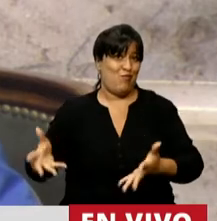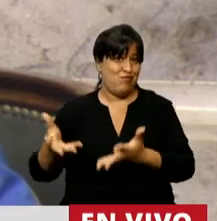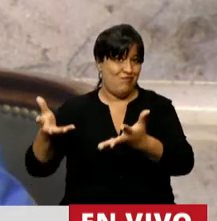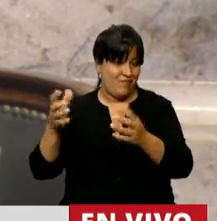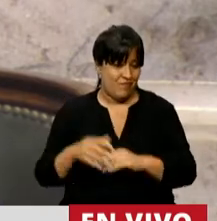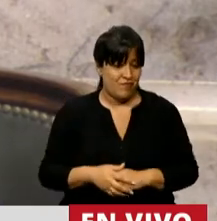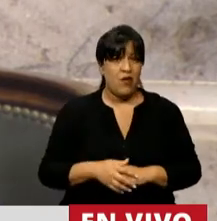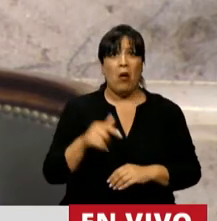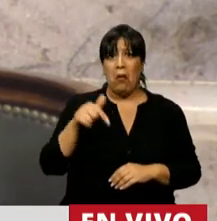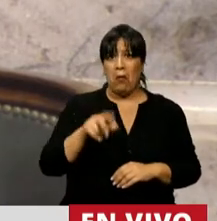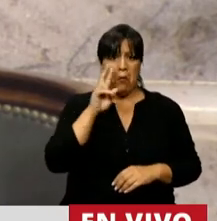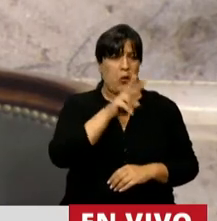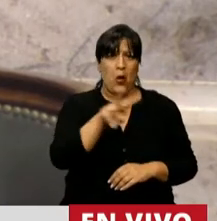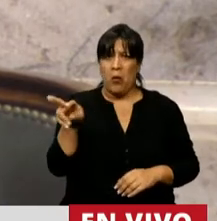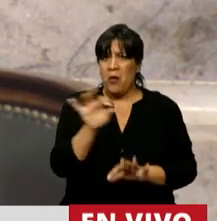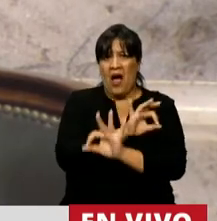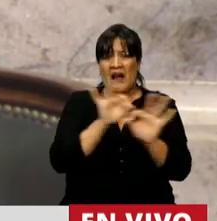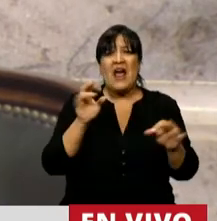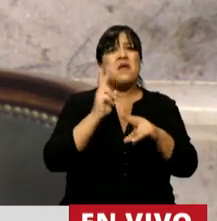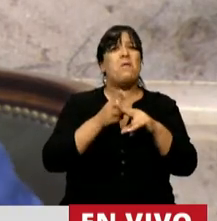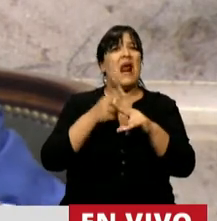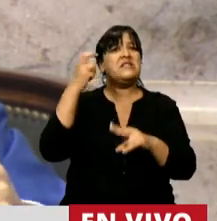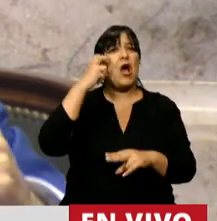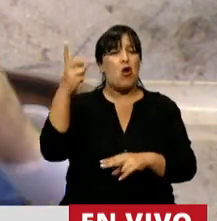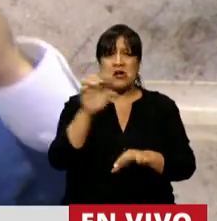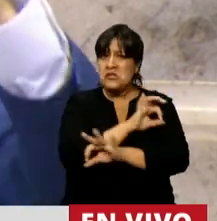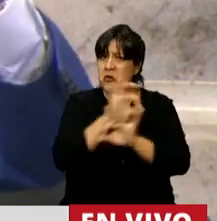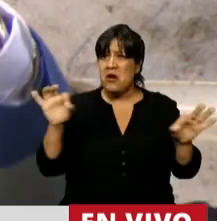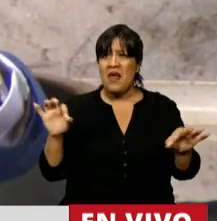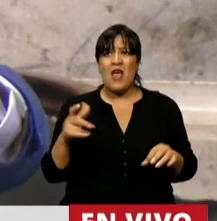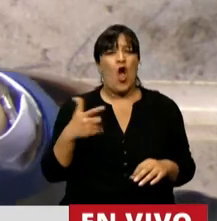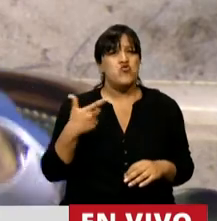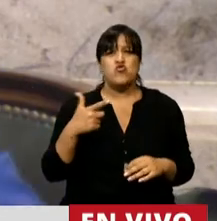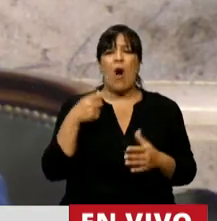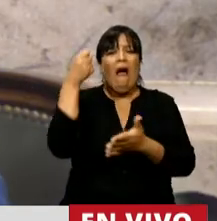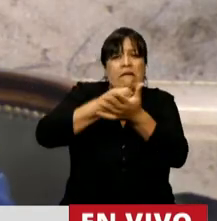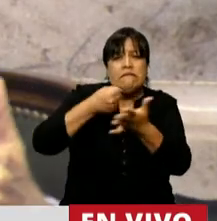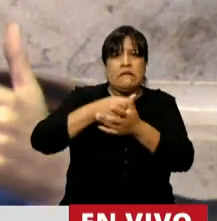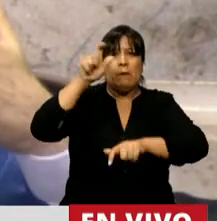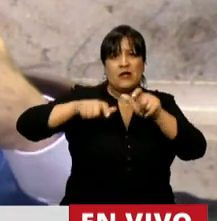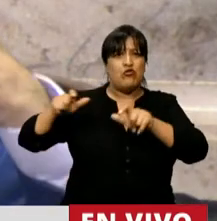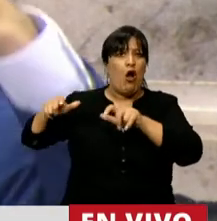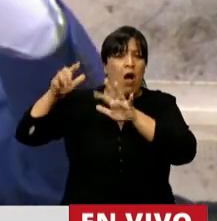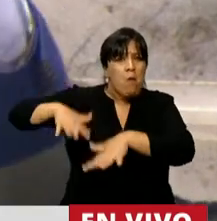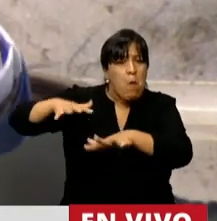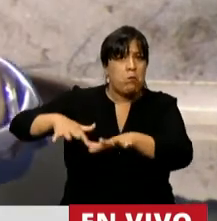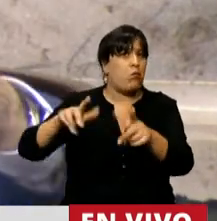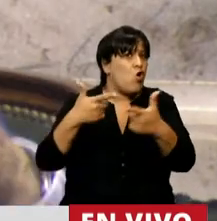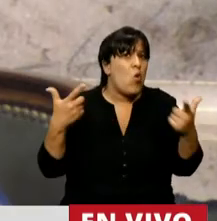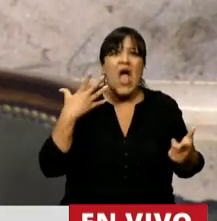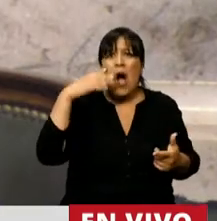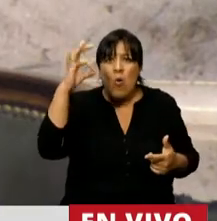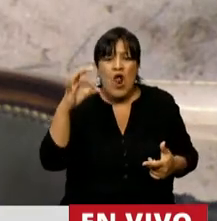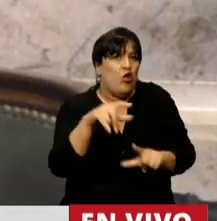se ve a nadie en la Plaza del Congreso. Hoy no hay militancia movilizada. Hoy no hay